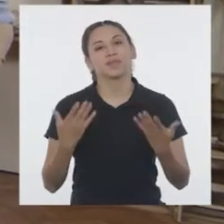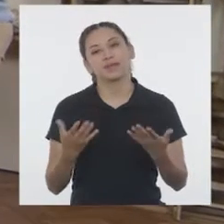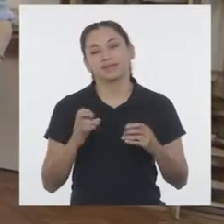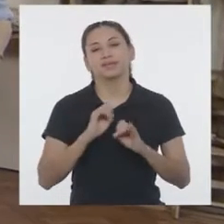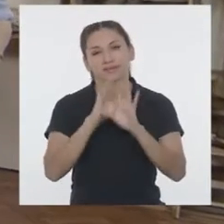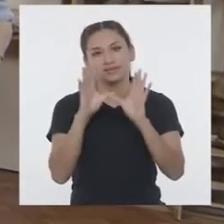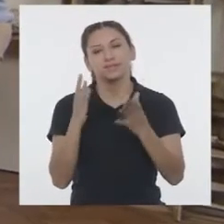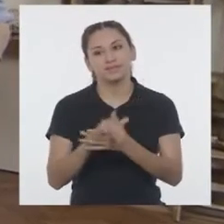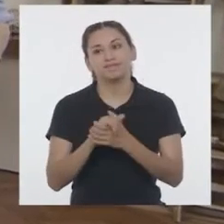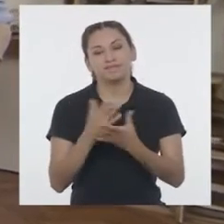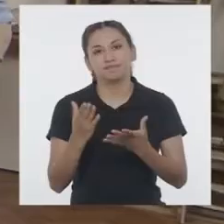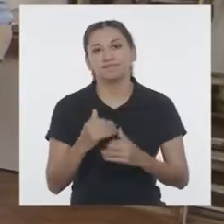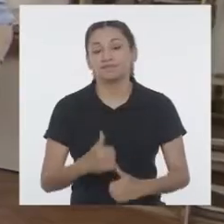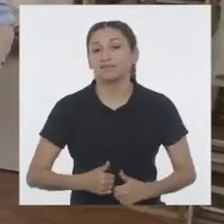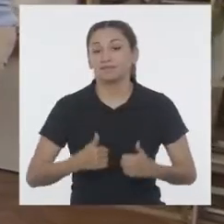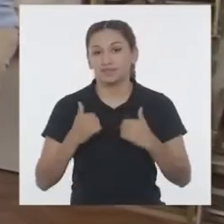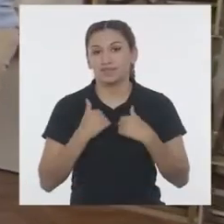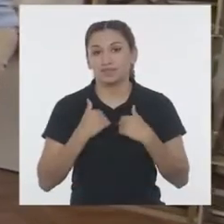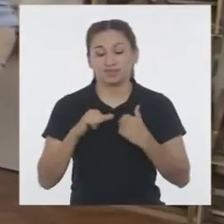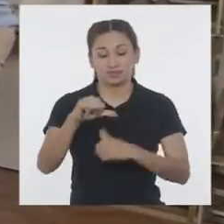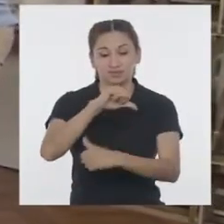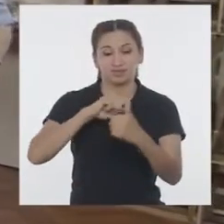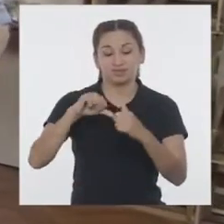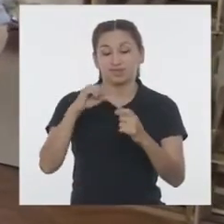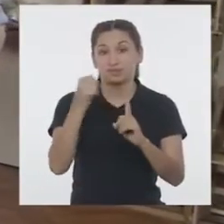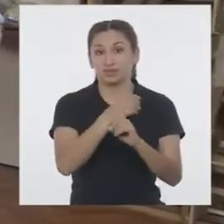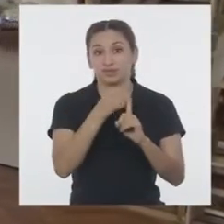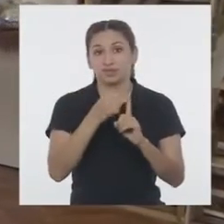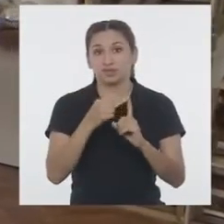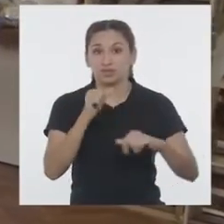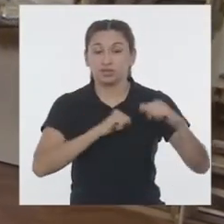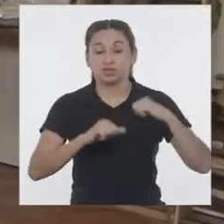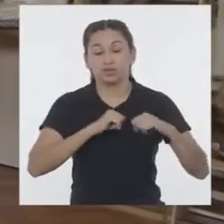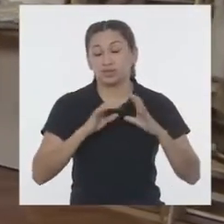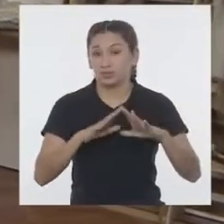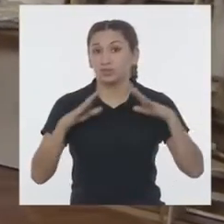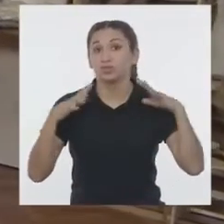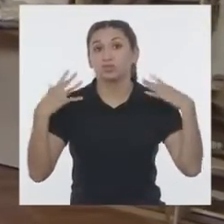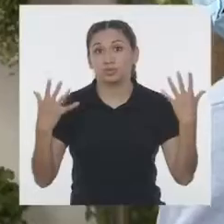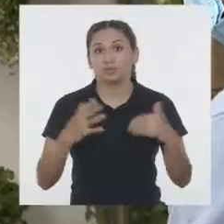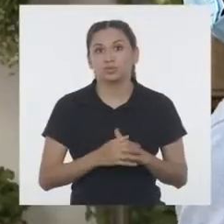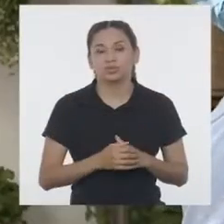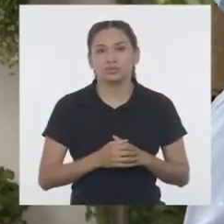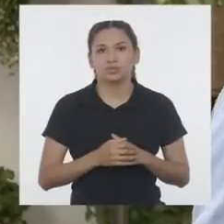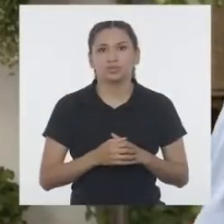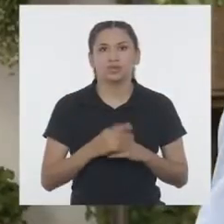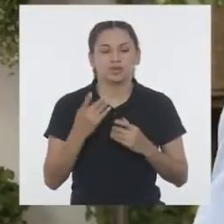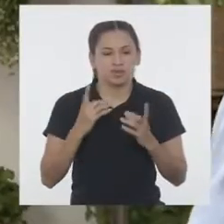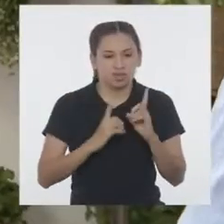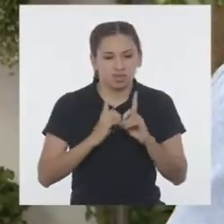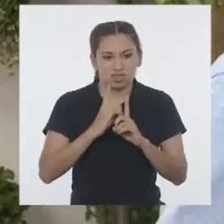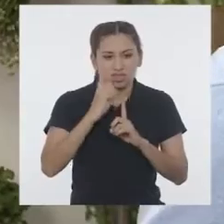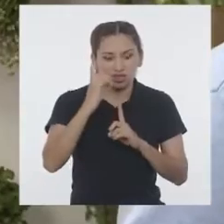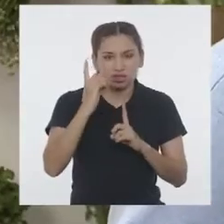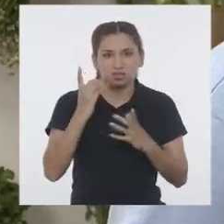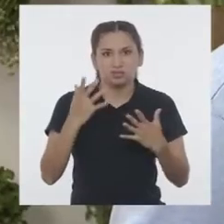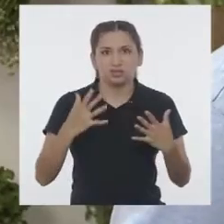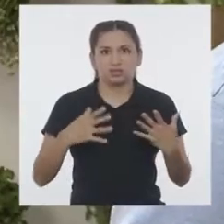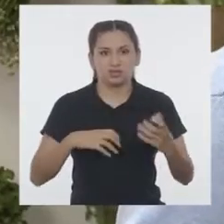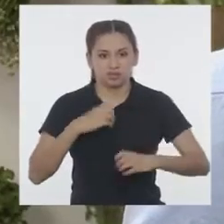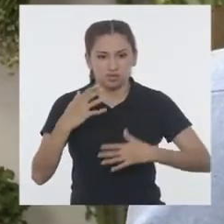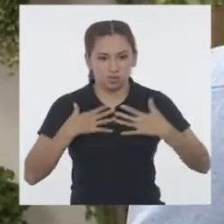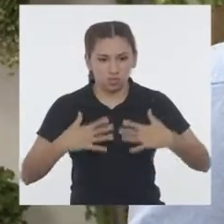Ay, claro, amigo. Además, vivir en un entorno de violencia nos afecta en todos los sentidos. Afecta el desarrollo